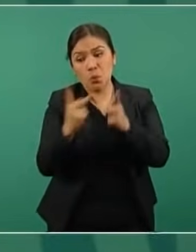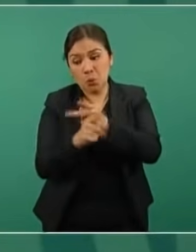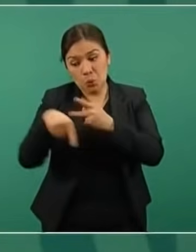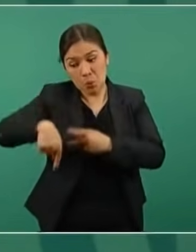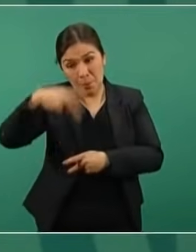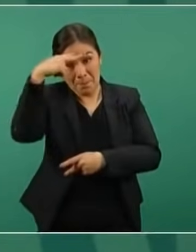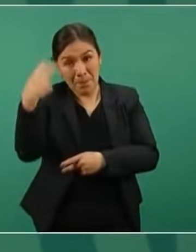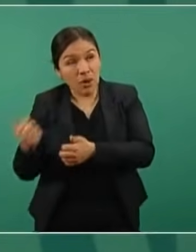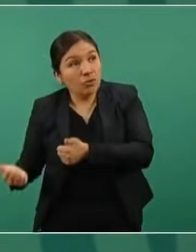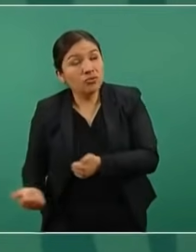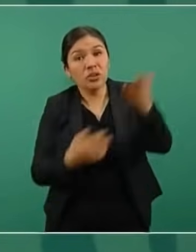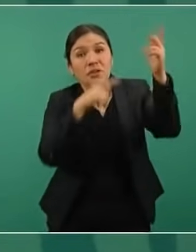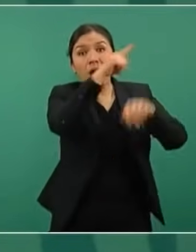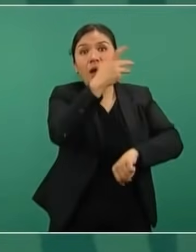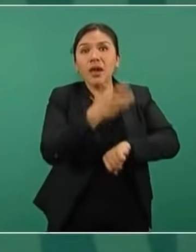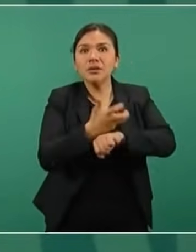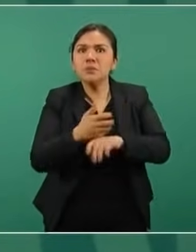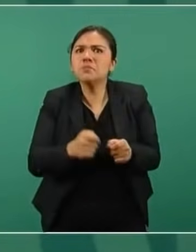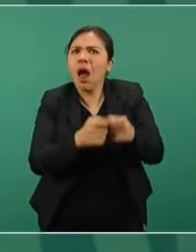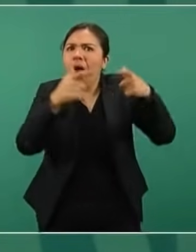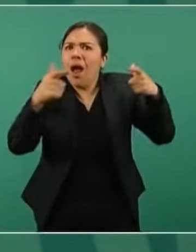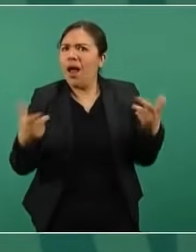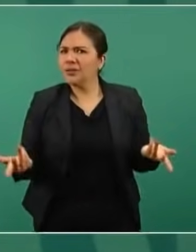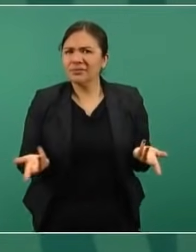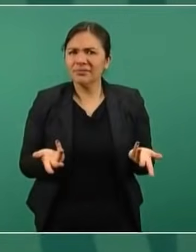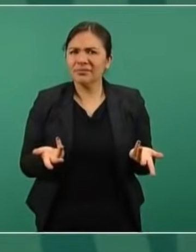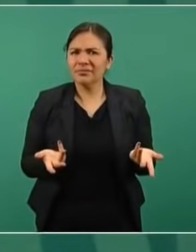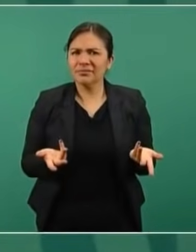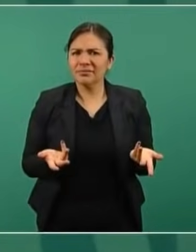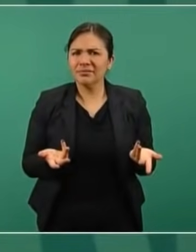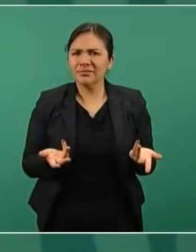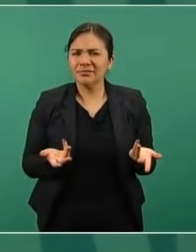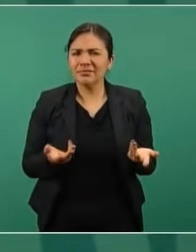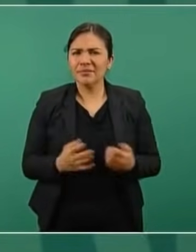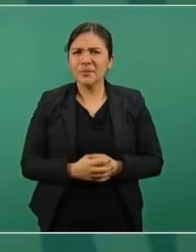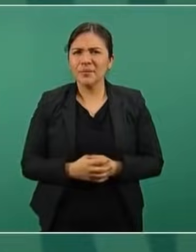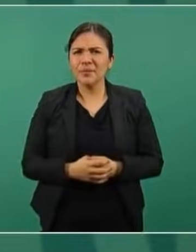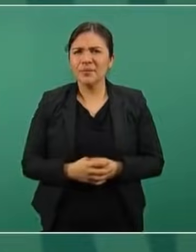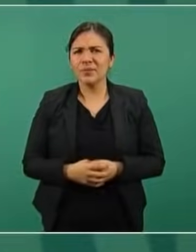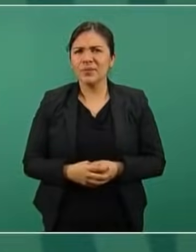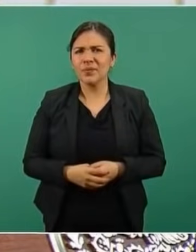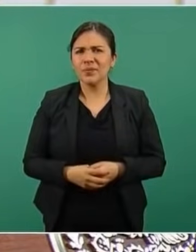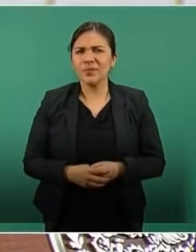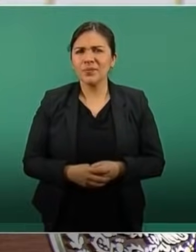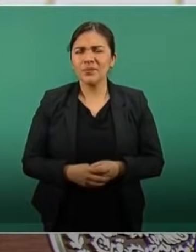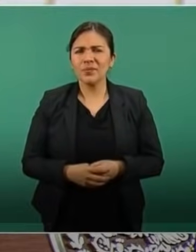a Estados Unidos. Está creciendo